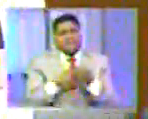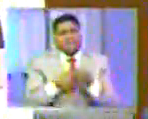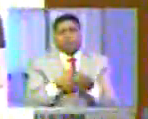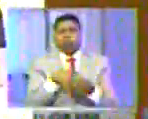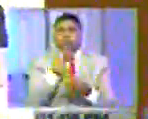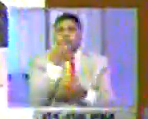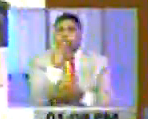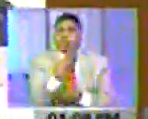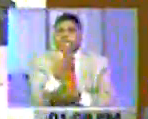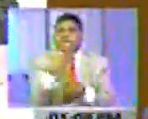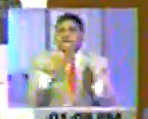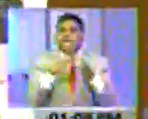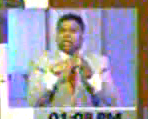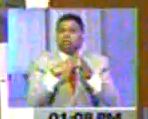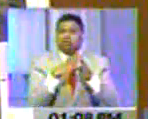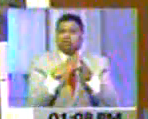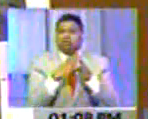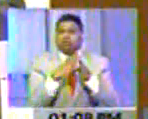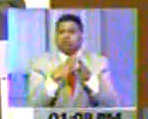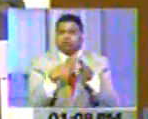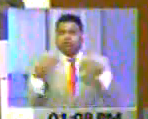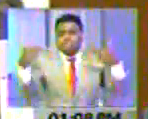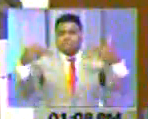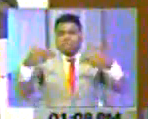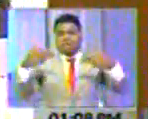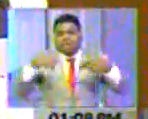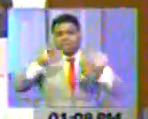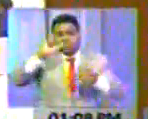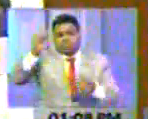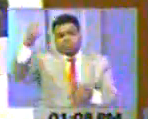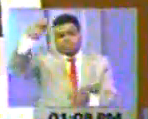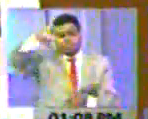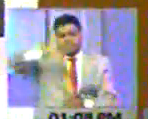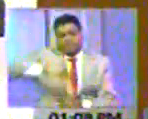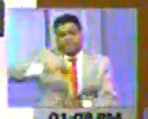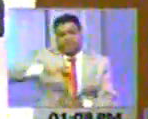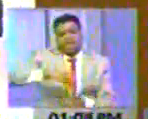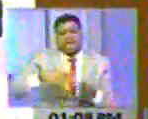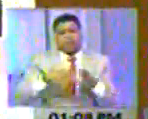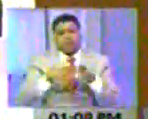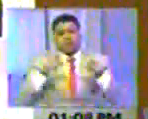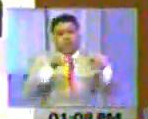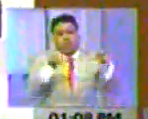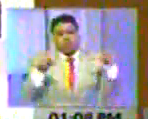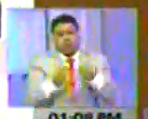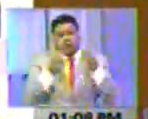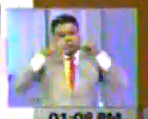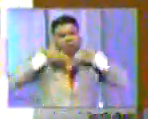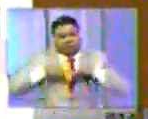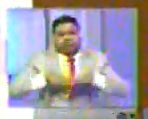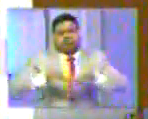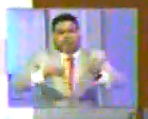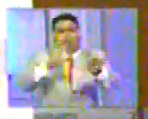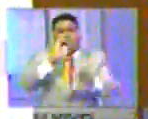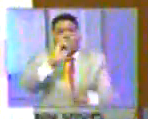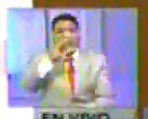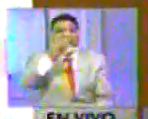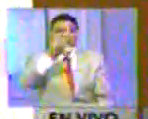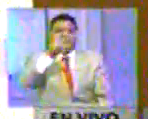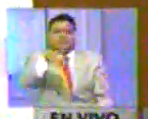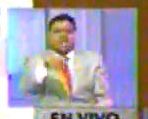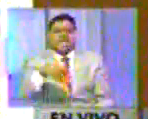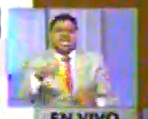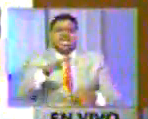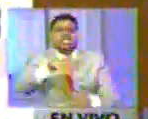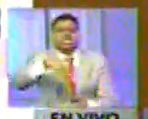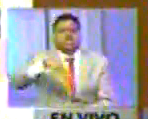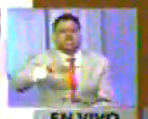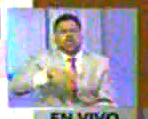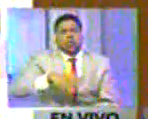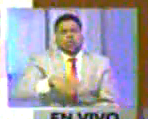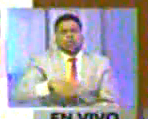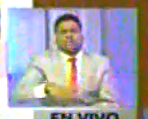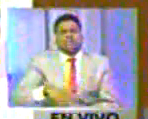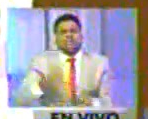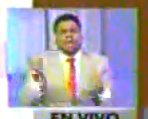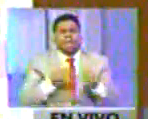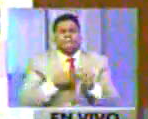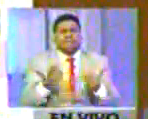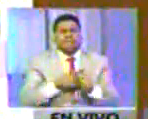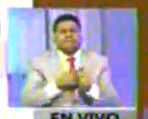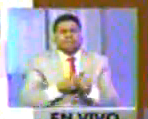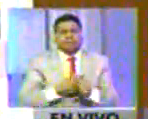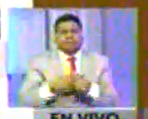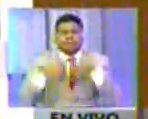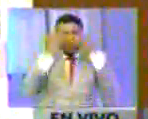los índices delictivos en las zonas en las que han sido desplegadas, en lugares donde operaban algunas de las principales